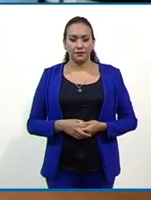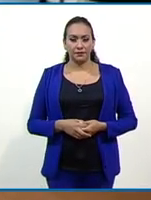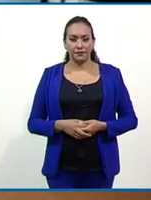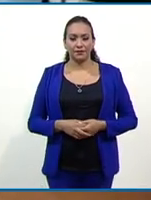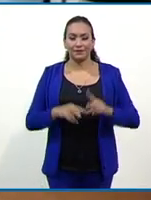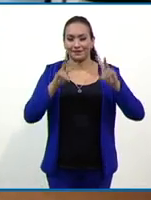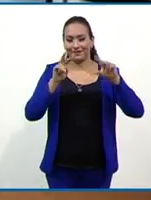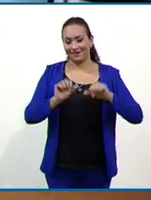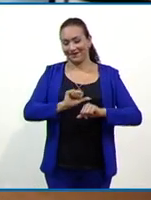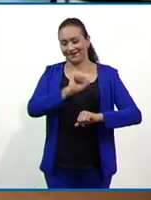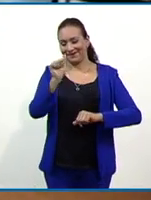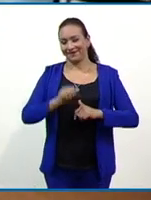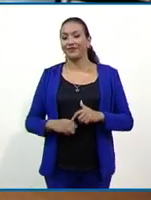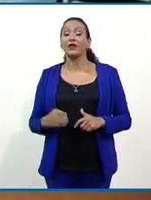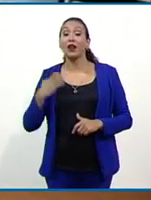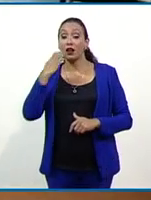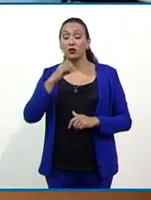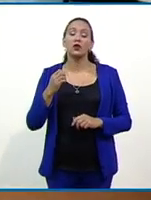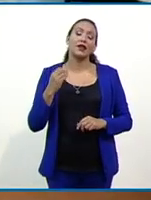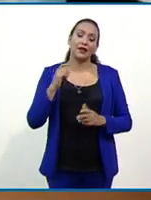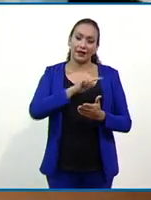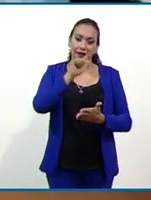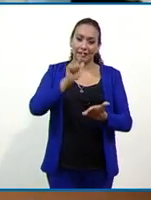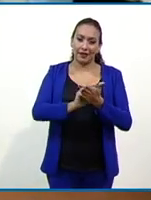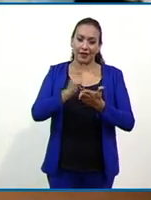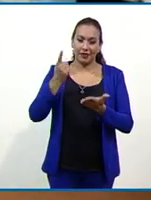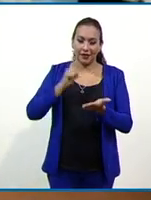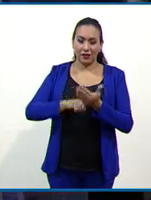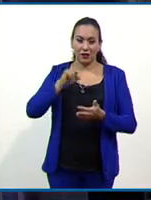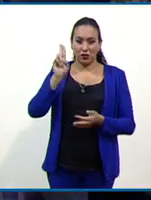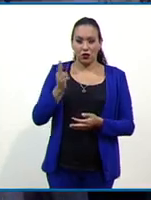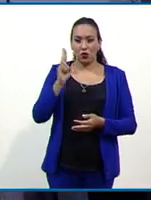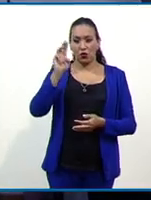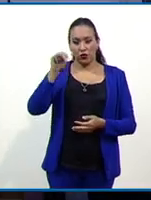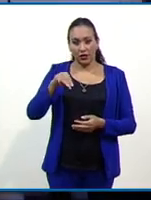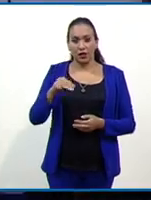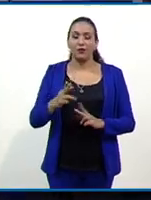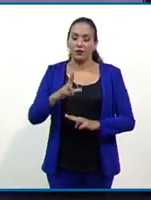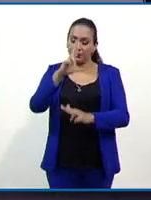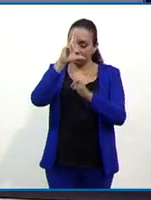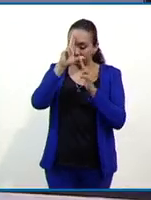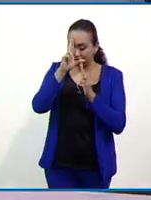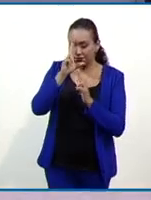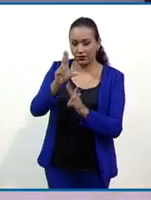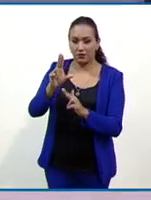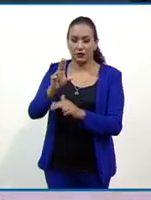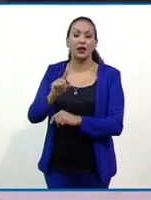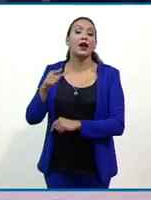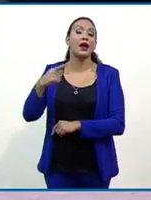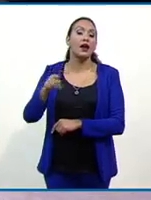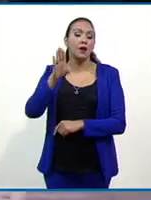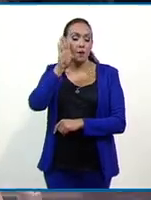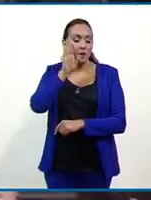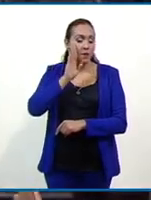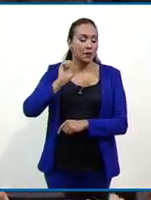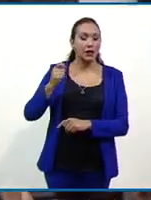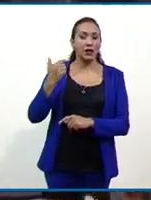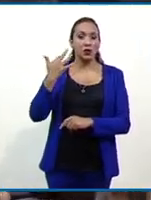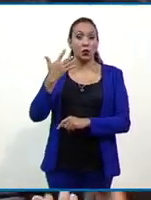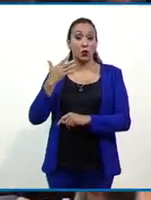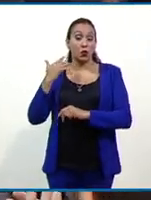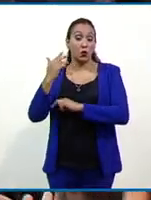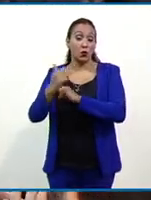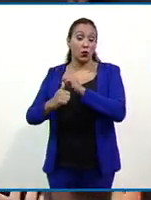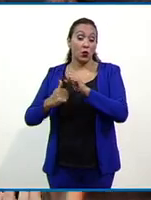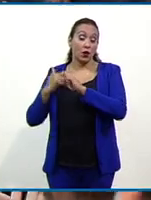En más temas, en la Facultad de Derecho de la UNAM se realizó un homenaje al ministro Luis María Aguilar por sus 55 años de